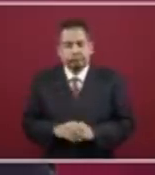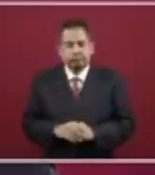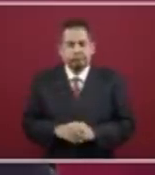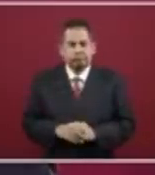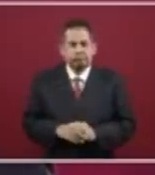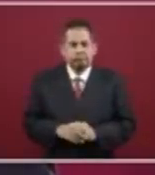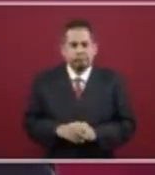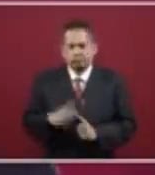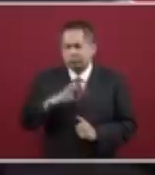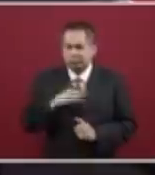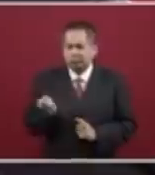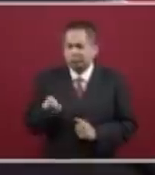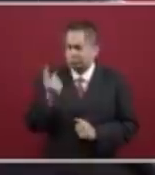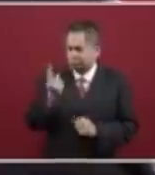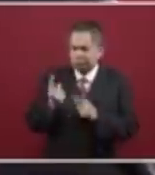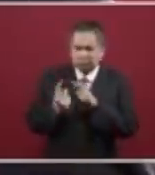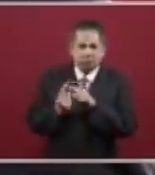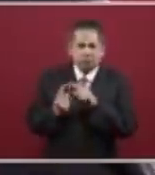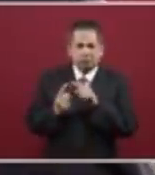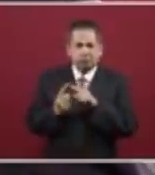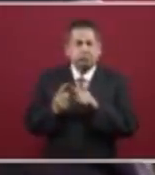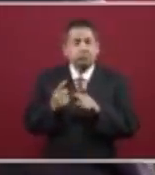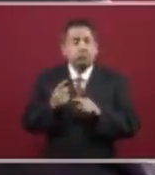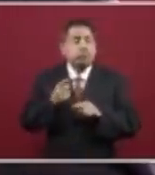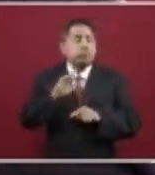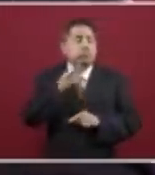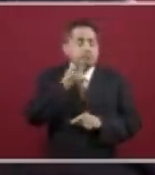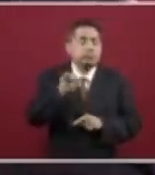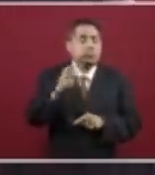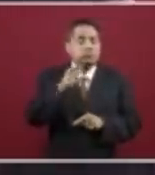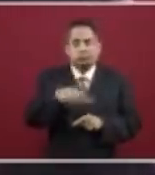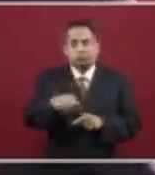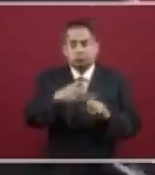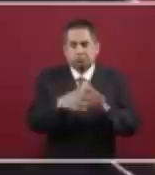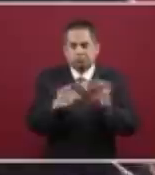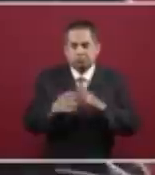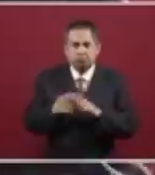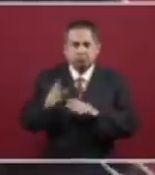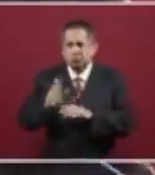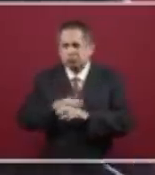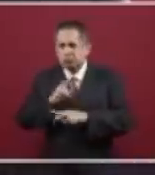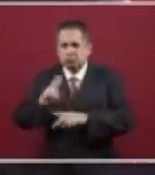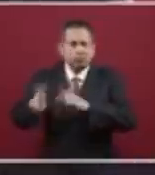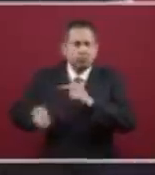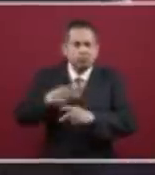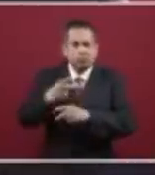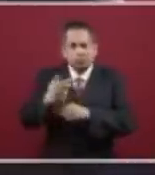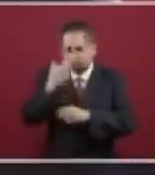o hubo un caso en donde se fundamentó el por qué no iba a asistir,